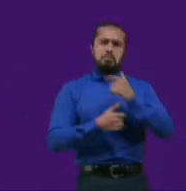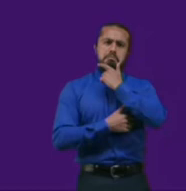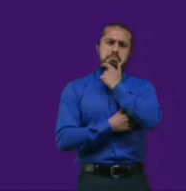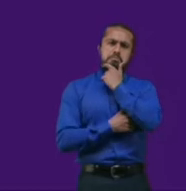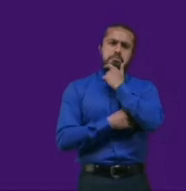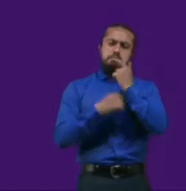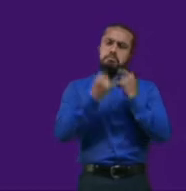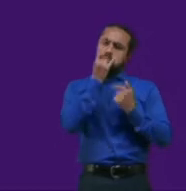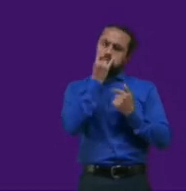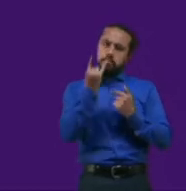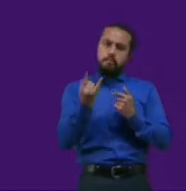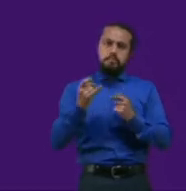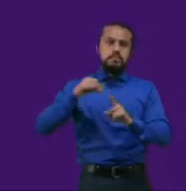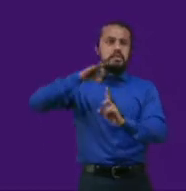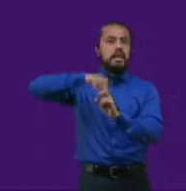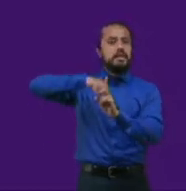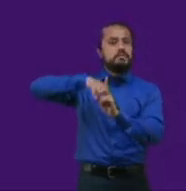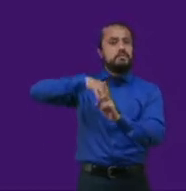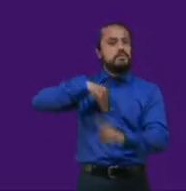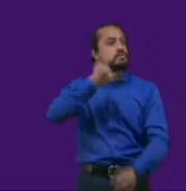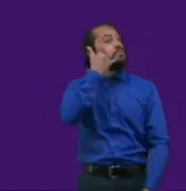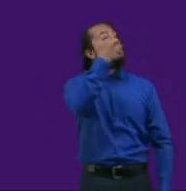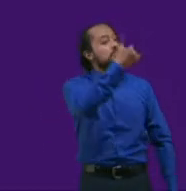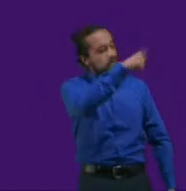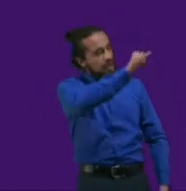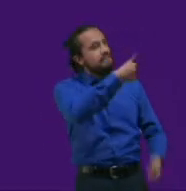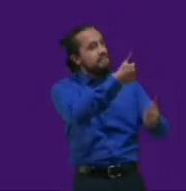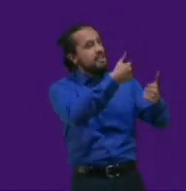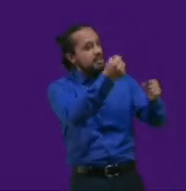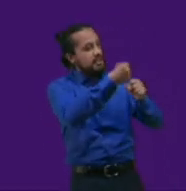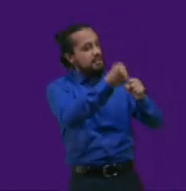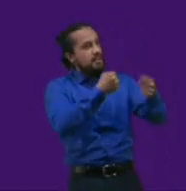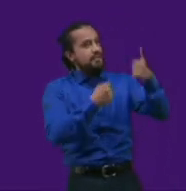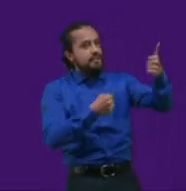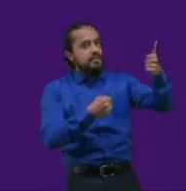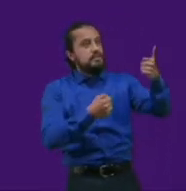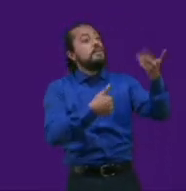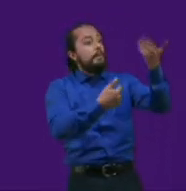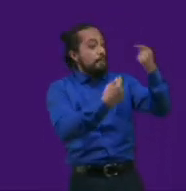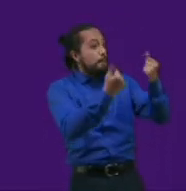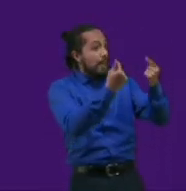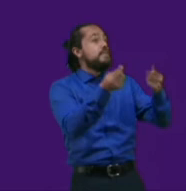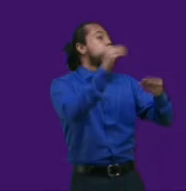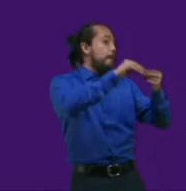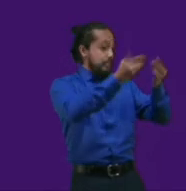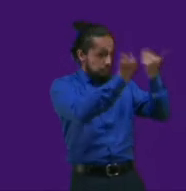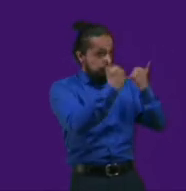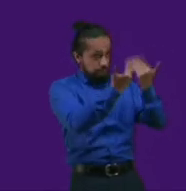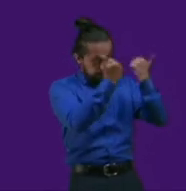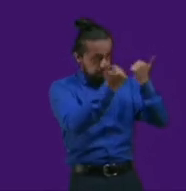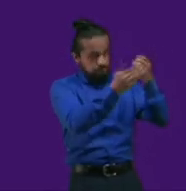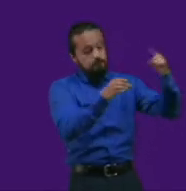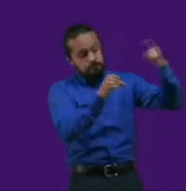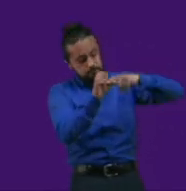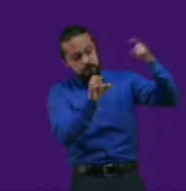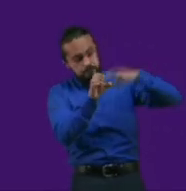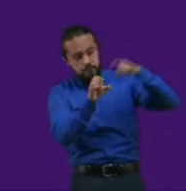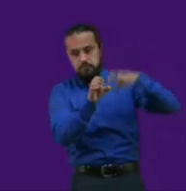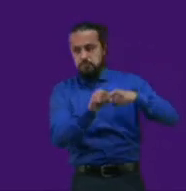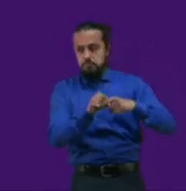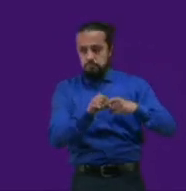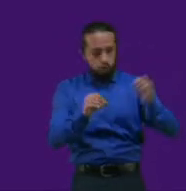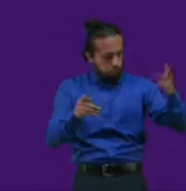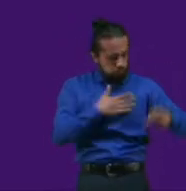Entonces, a los 3 meses los llamé y les dije, nos está yendo muy bien, pero necesito más plata. Y así comenzó el tema y